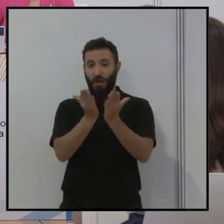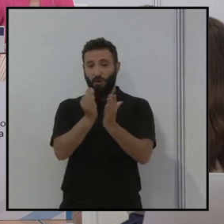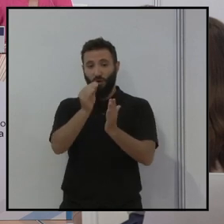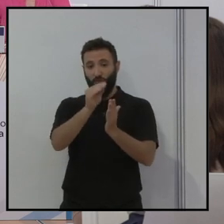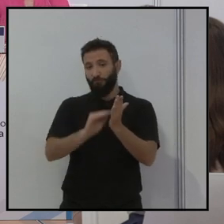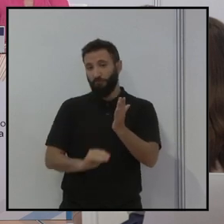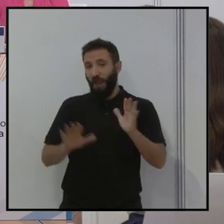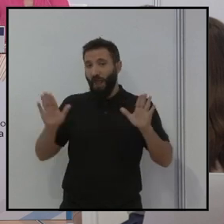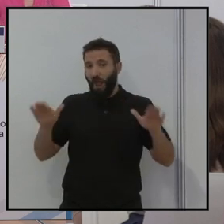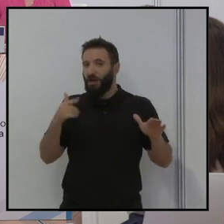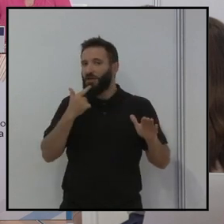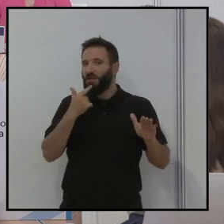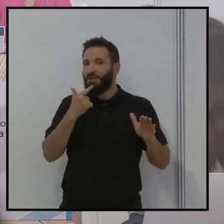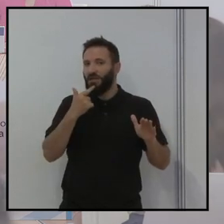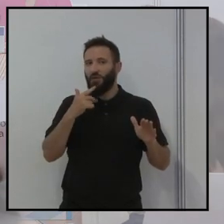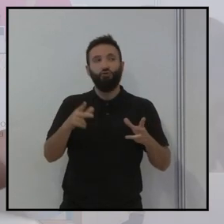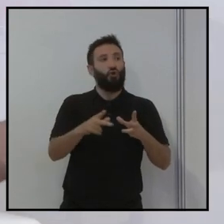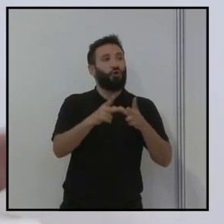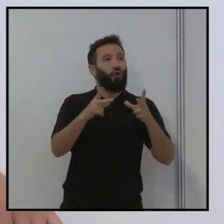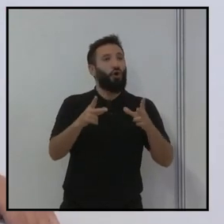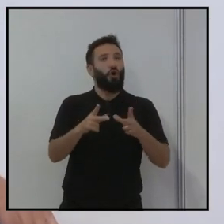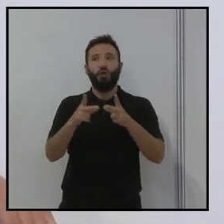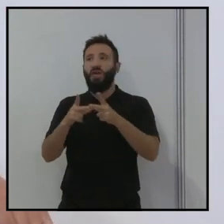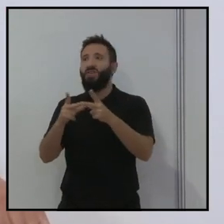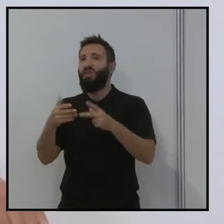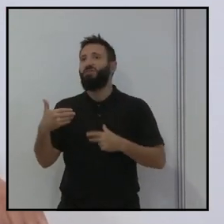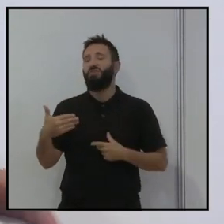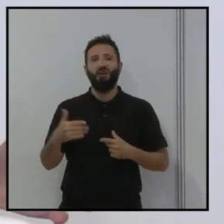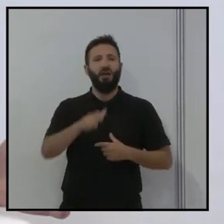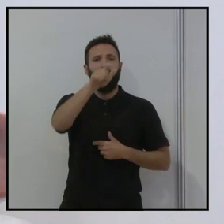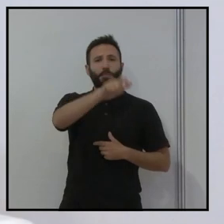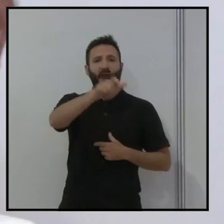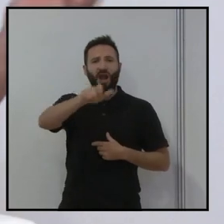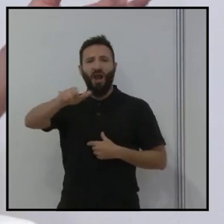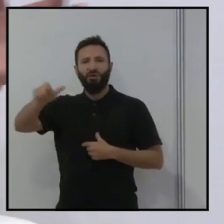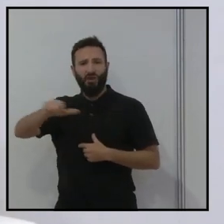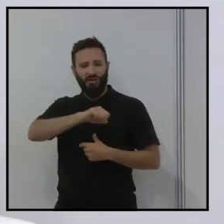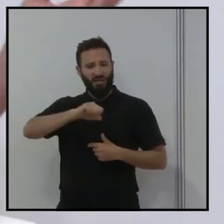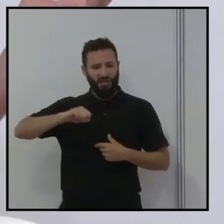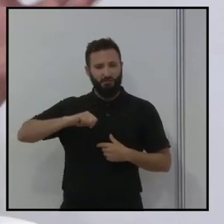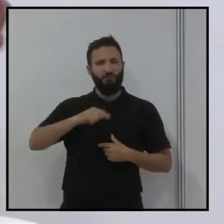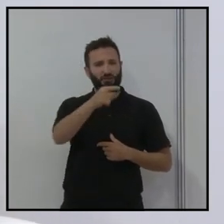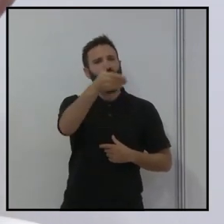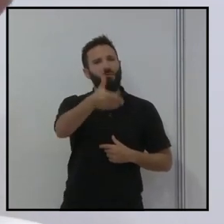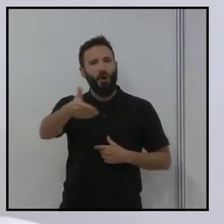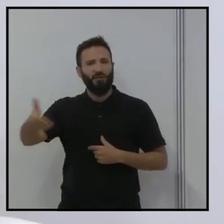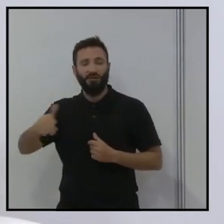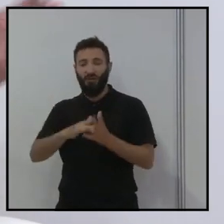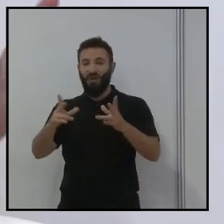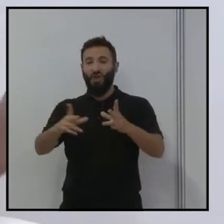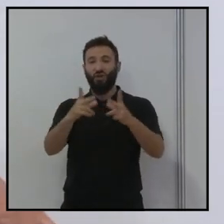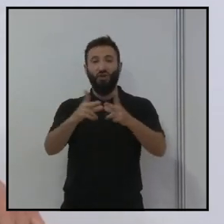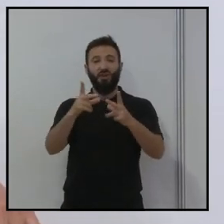Ángel, la importancia, no te importa la sociedad, que lo que te importa son los individuos. Y es que es así, reclamar a la sociedad no existe si dejas de tener en cuenta